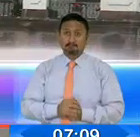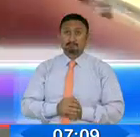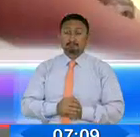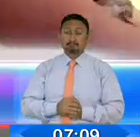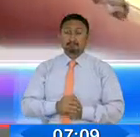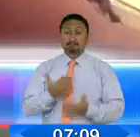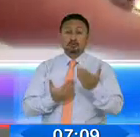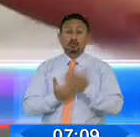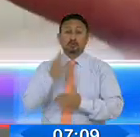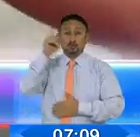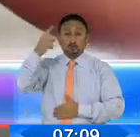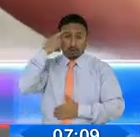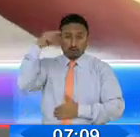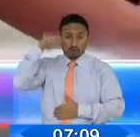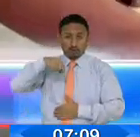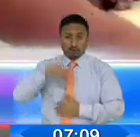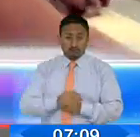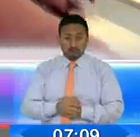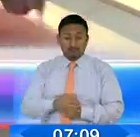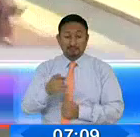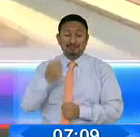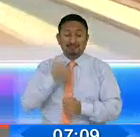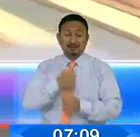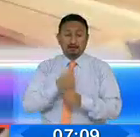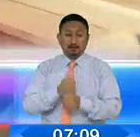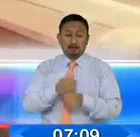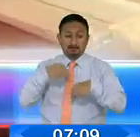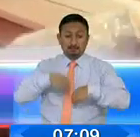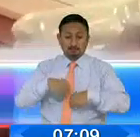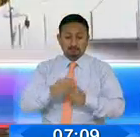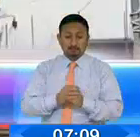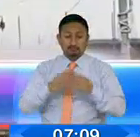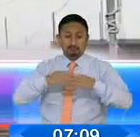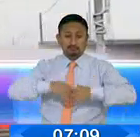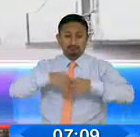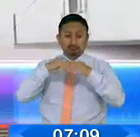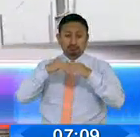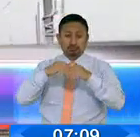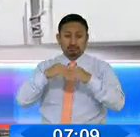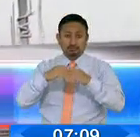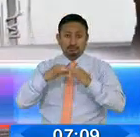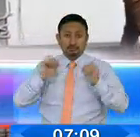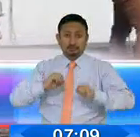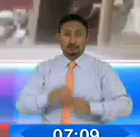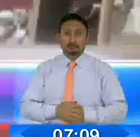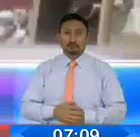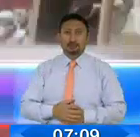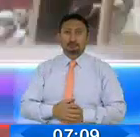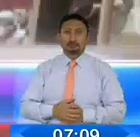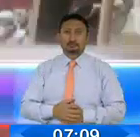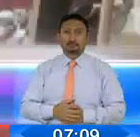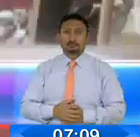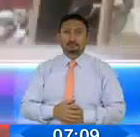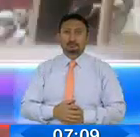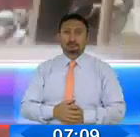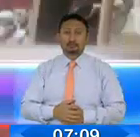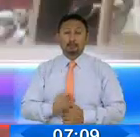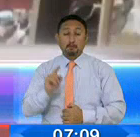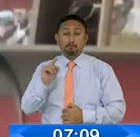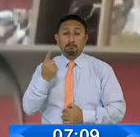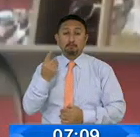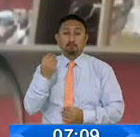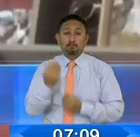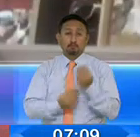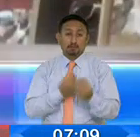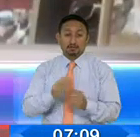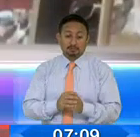nuevo gobierno es hacerle frente al desempleo, tratar de resurgir con una acción clara, explica la experta. La primera acción que debe tomar